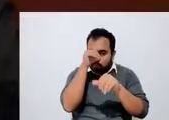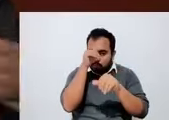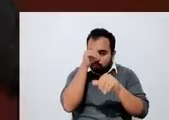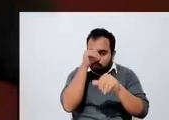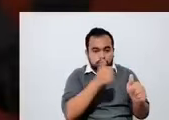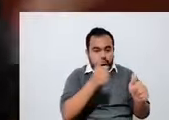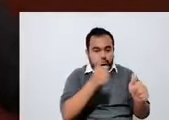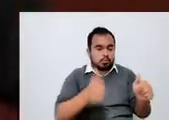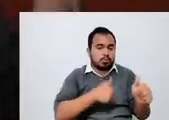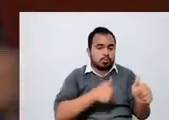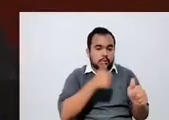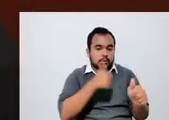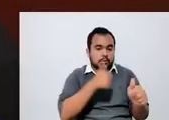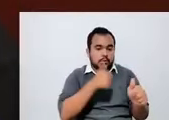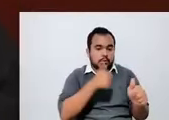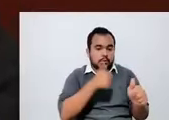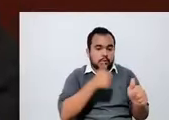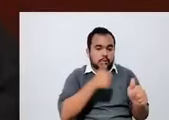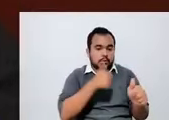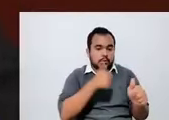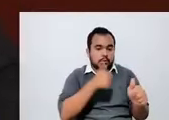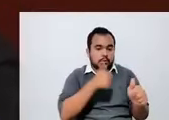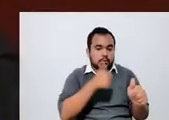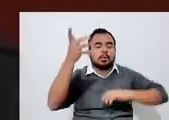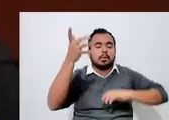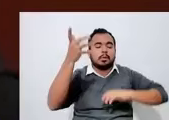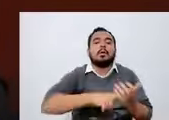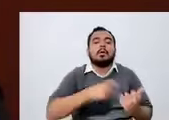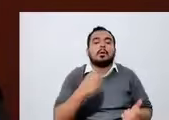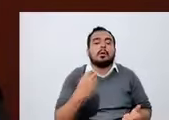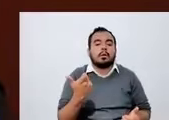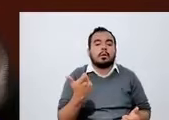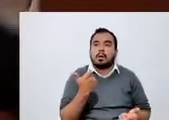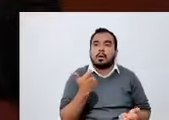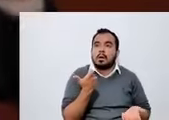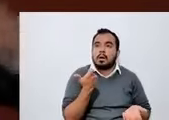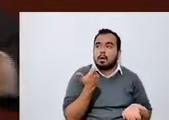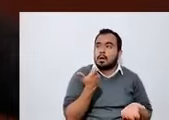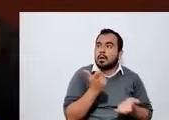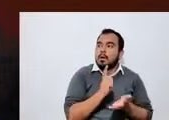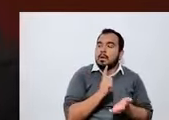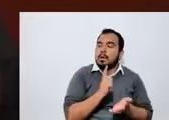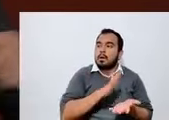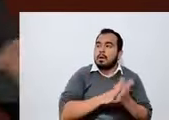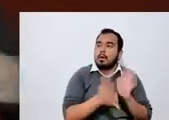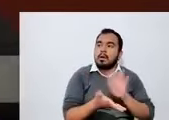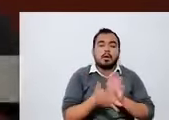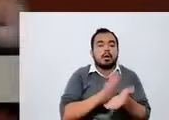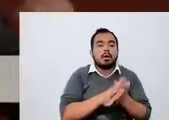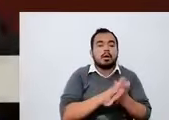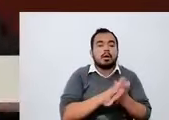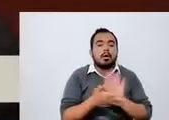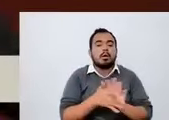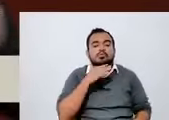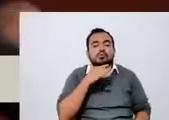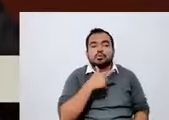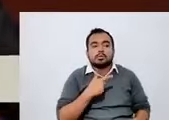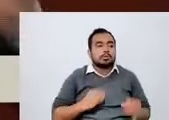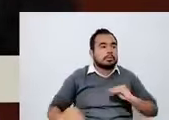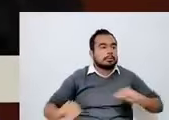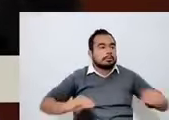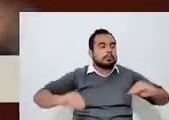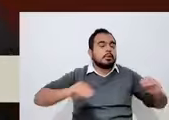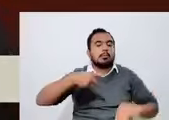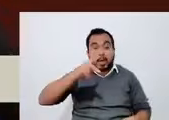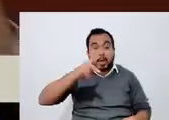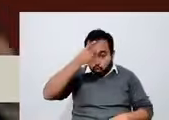sigue lavando activos como loco en todas las jurisdicciones que se le puede uno imaginar. Pero todas sus directivas y directivos pasan por los cursos de ética